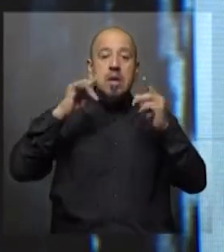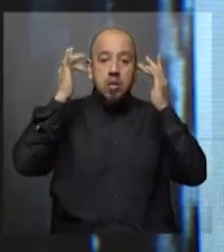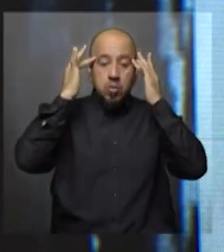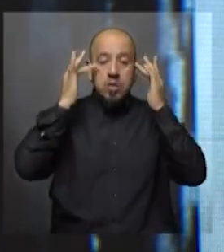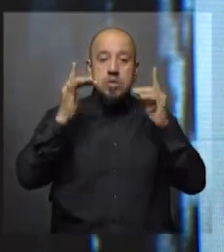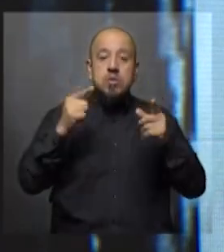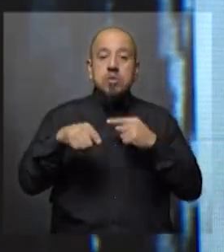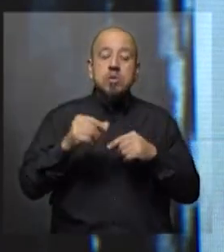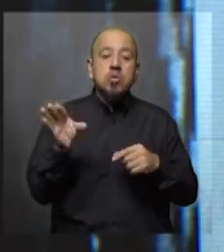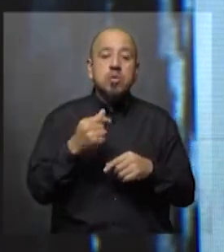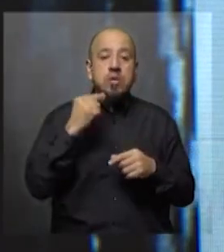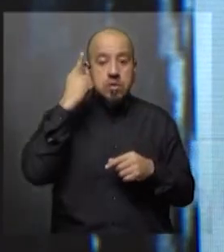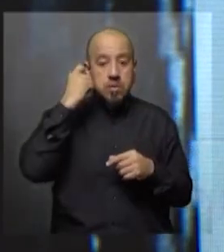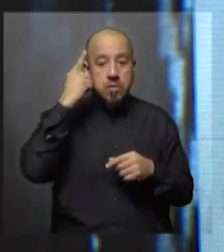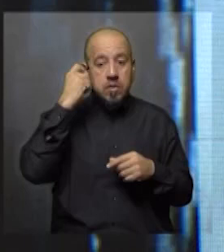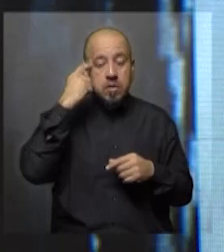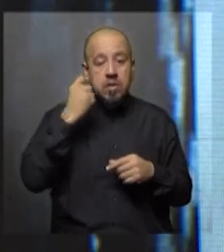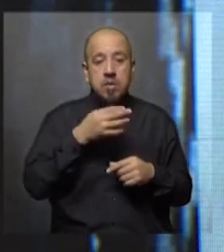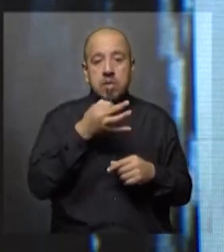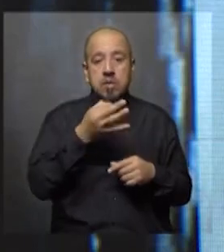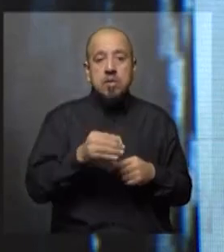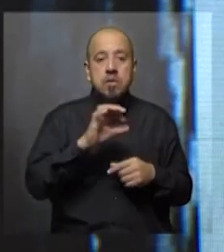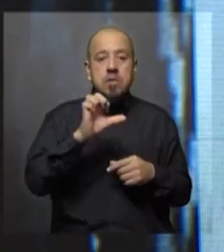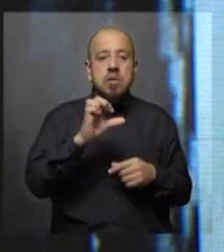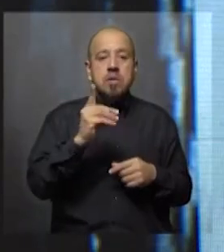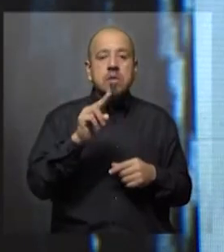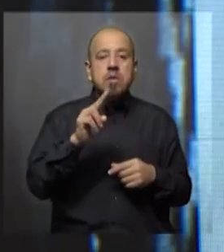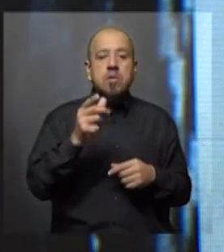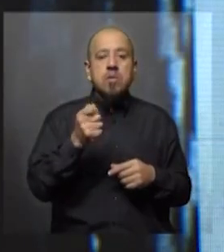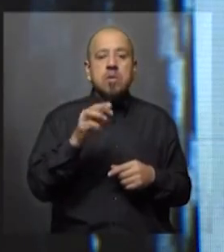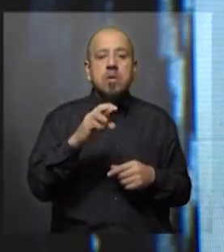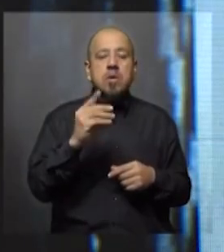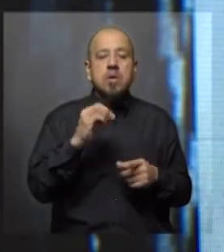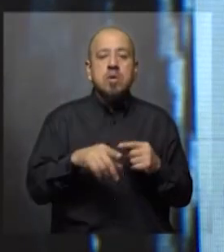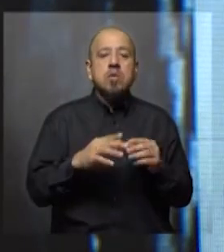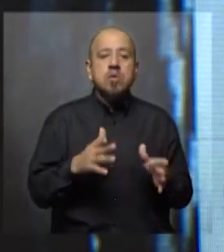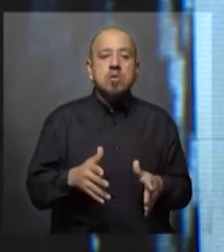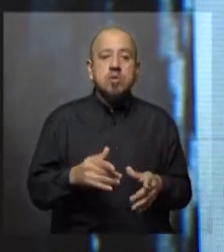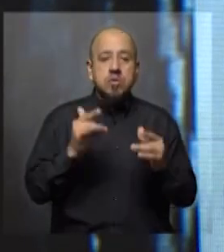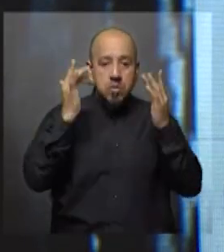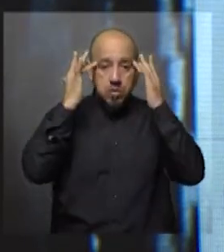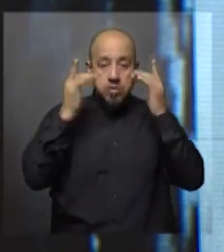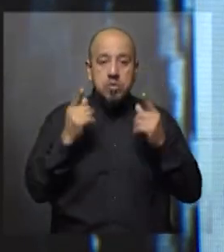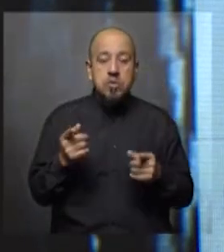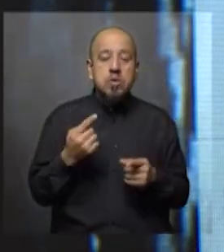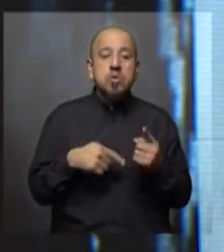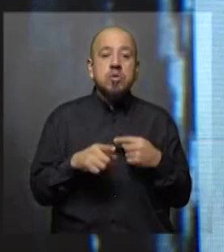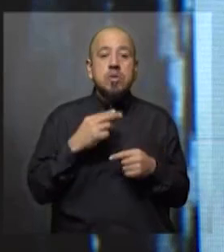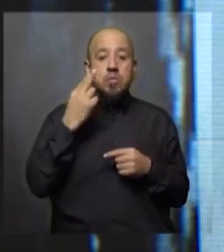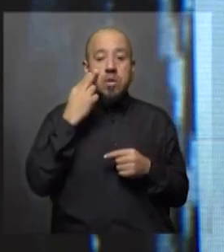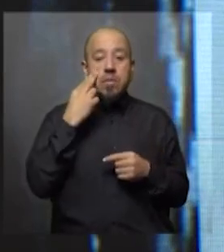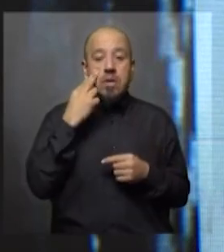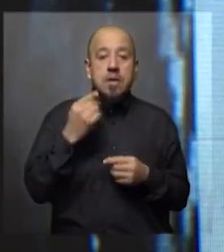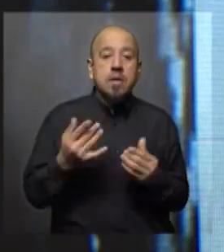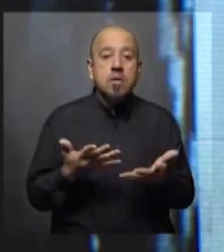las experiencias volviendo con lo que decía hoy Eduardo son todas las experiencias son potencialmente educativas El problema es que